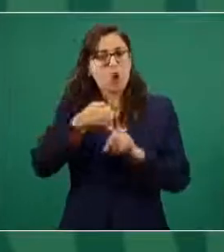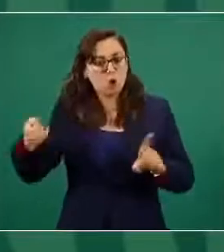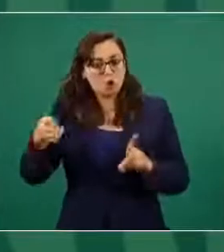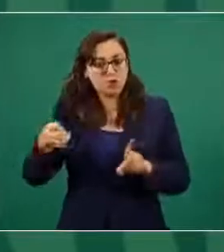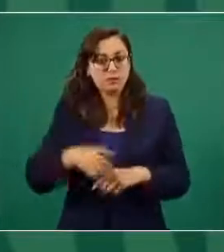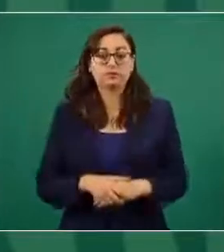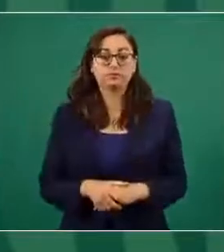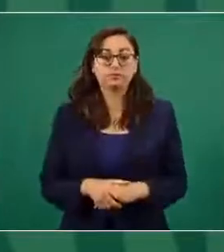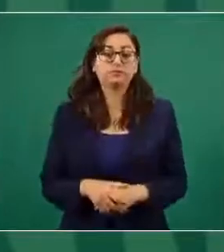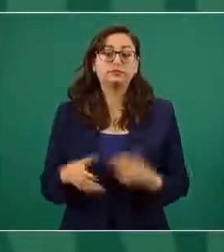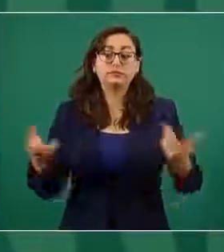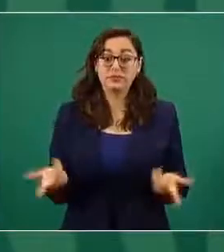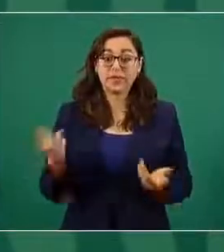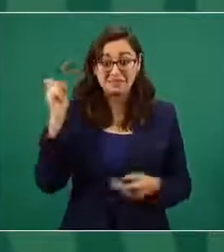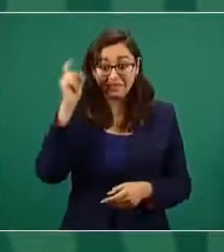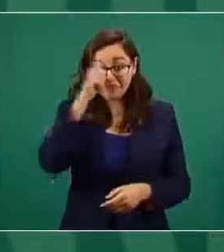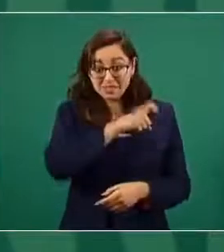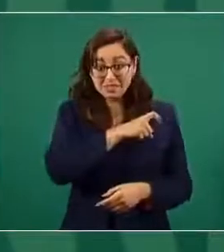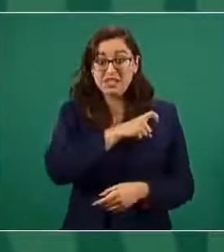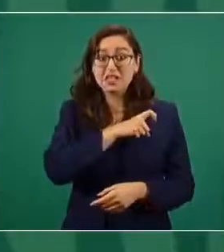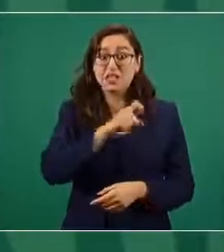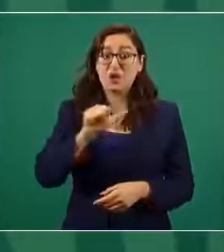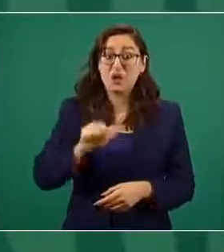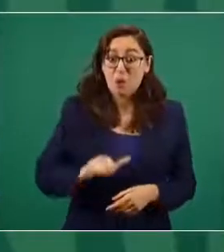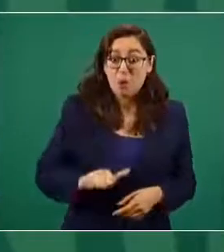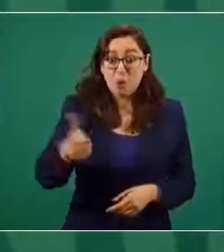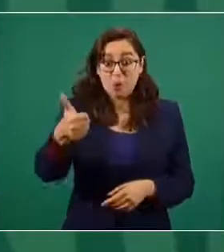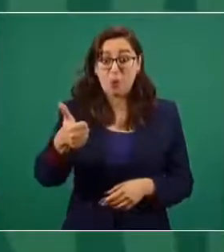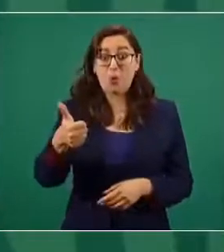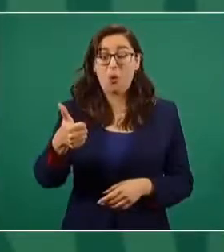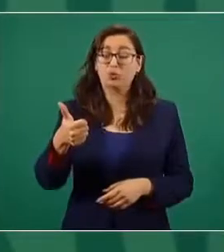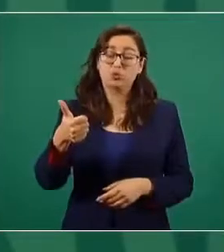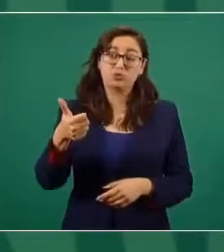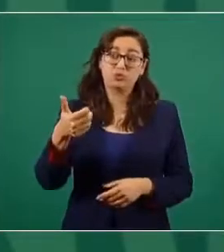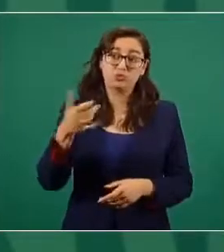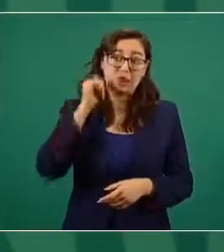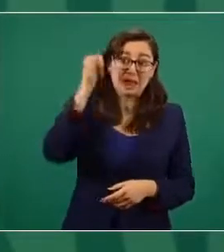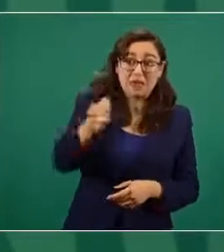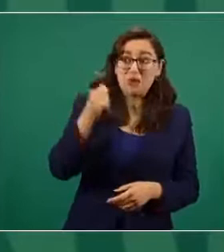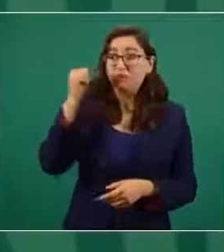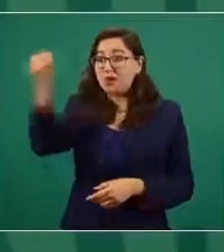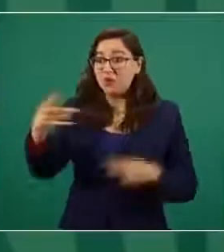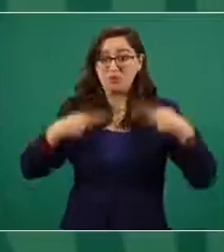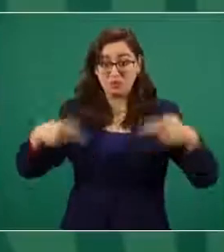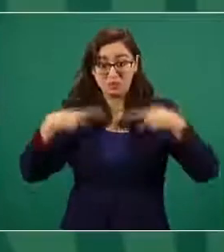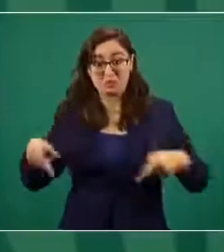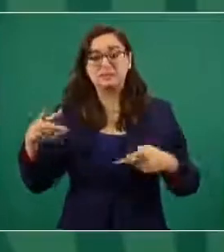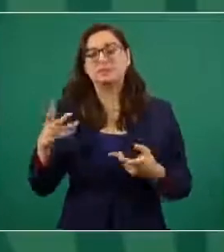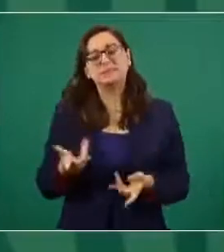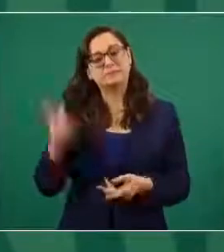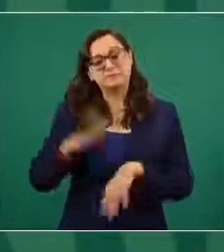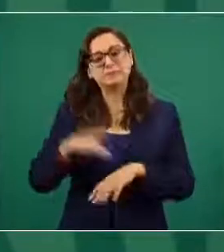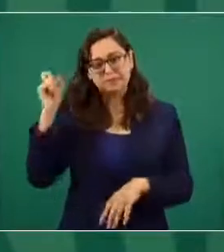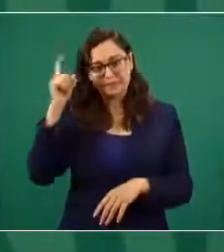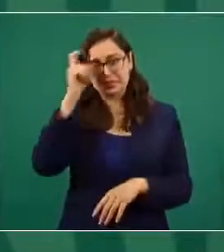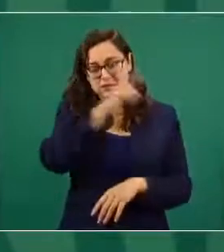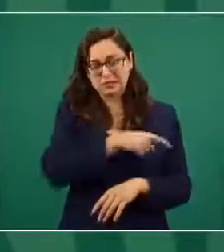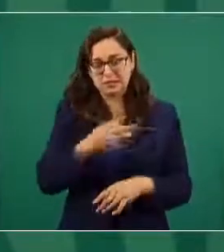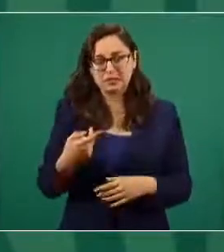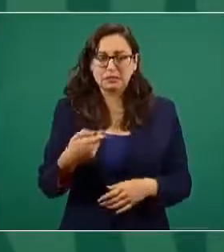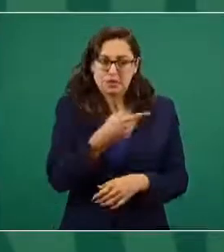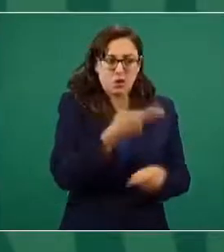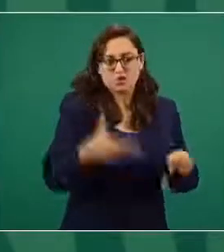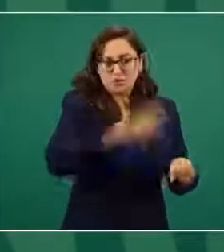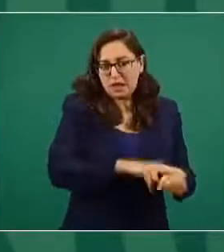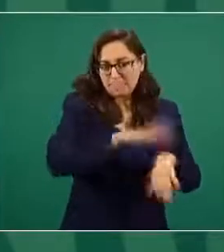particular. Esto va a ser más difícil tenerlo cuando sea otros miembros de la sociedad, que no sea solo el personal de salud, pero estamos trabajando en ello para también tener censos nominales